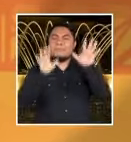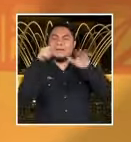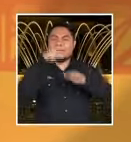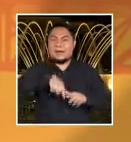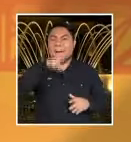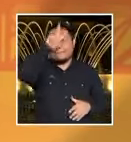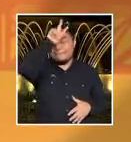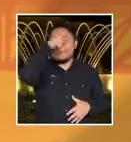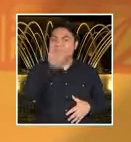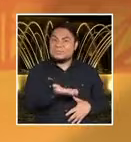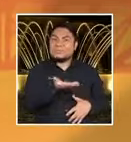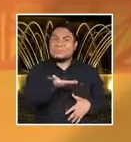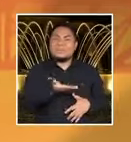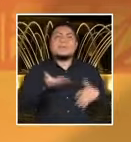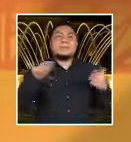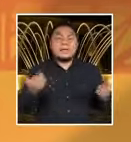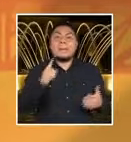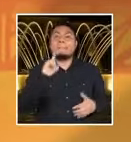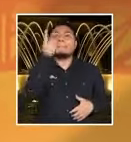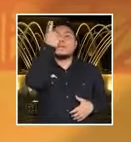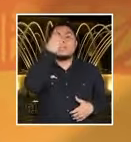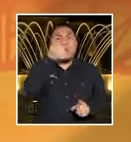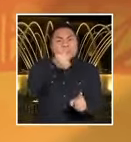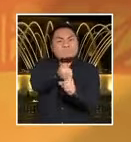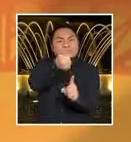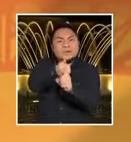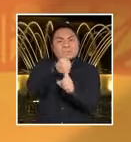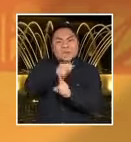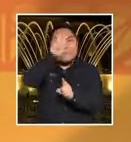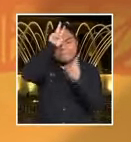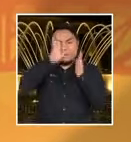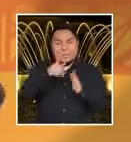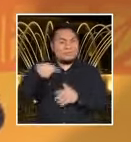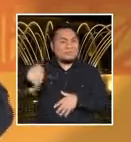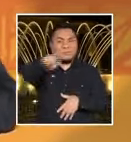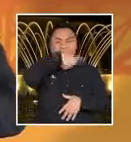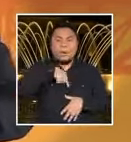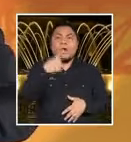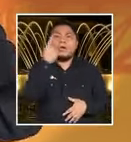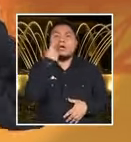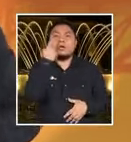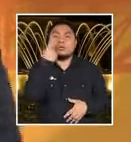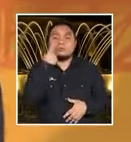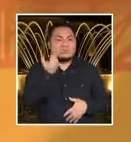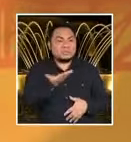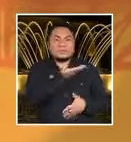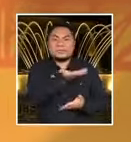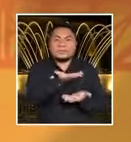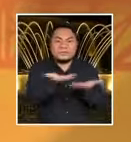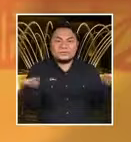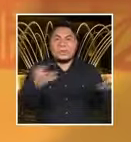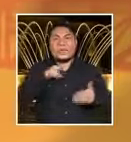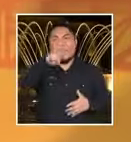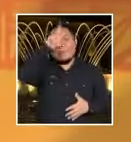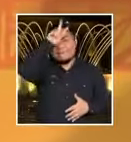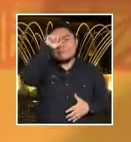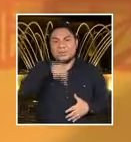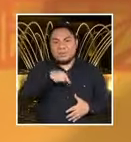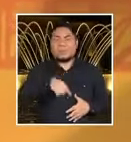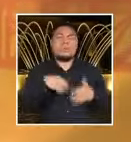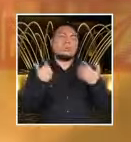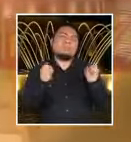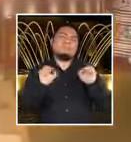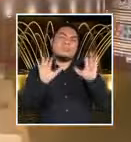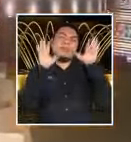que es el Perú, empecemos los propios peruanos en conocer nuestro país, sus